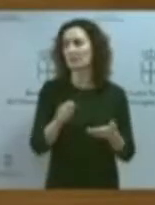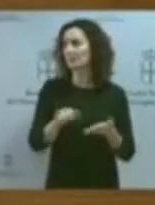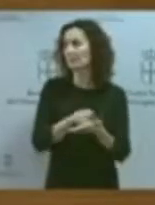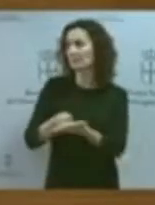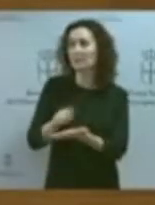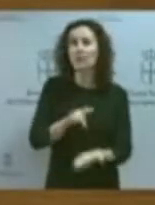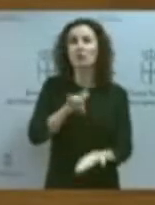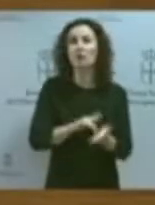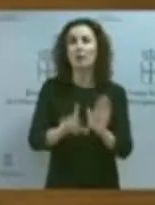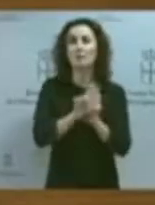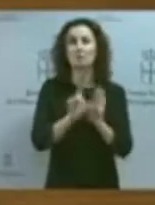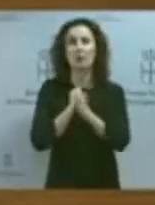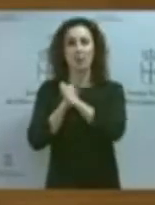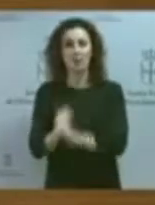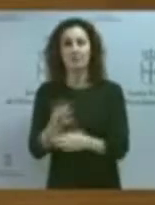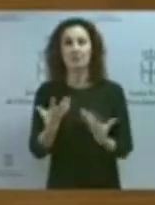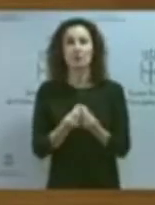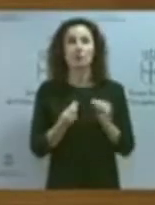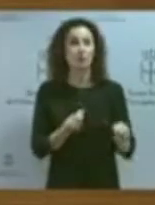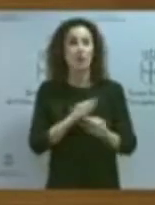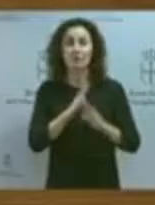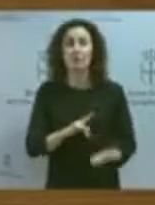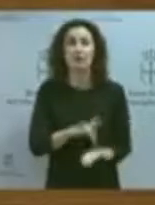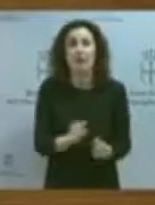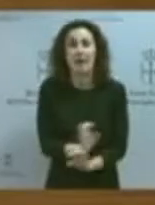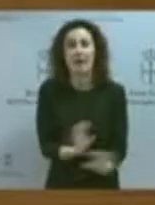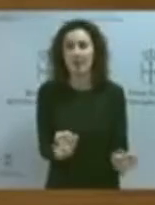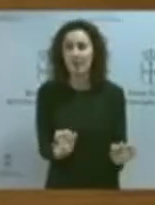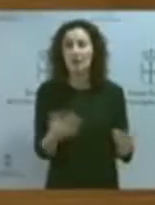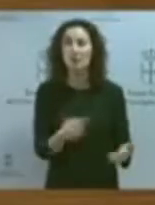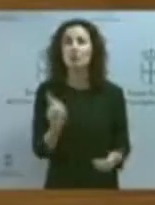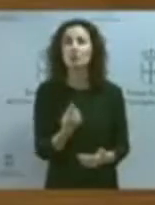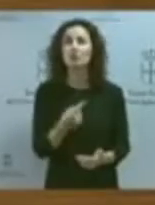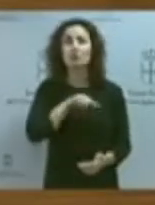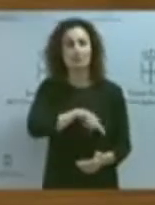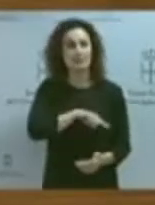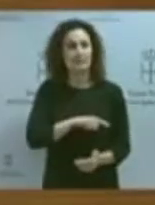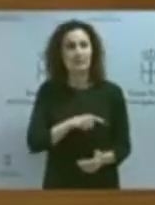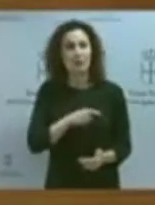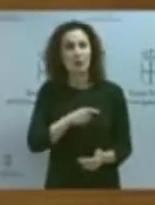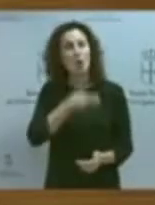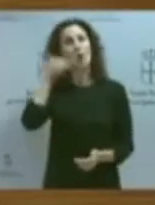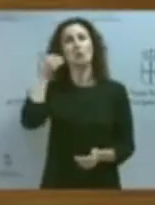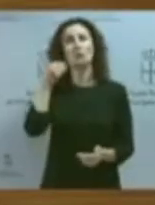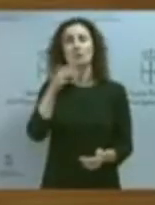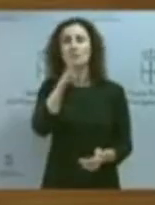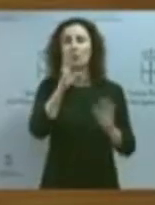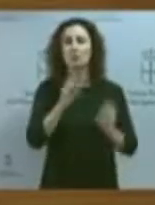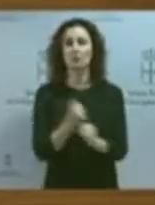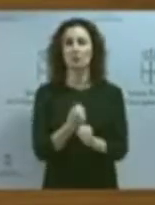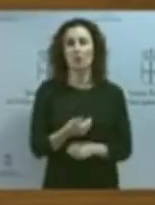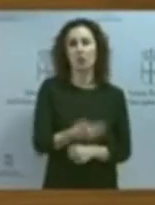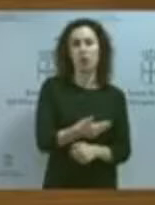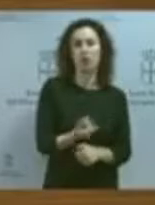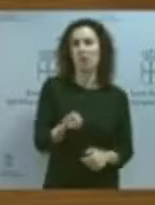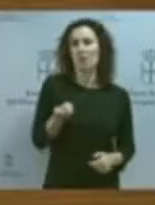llega, porque la nuestra siente mozo deseo de tener que trabajos precarios y mal pagados, porque no tengamos más